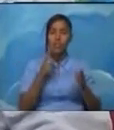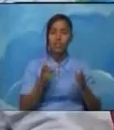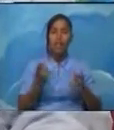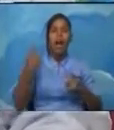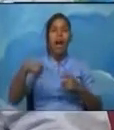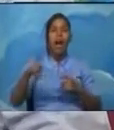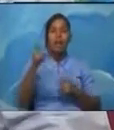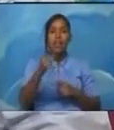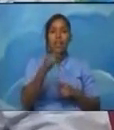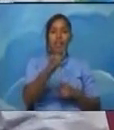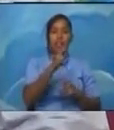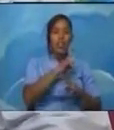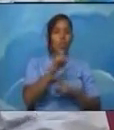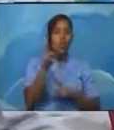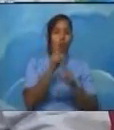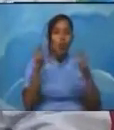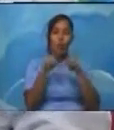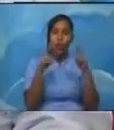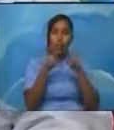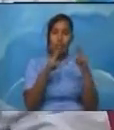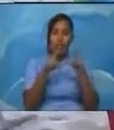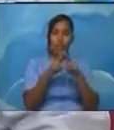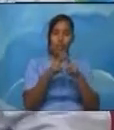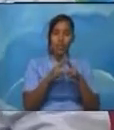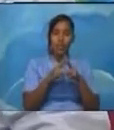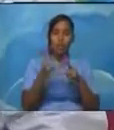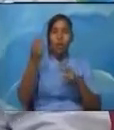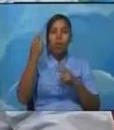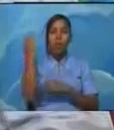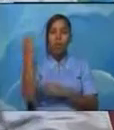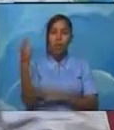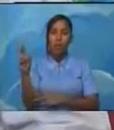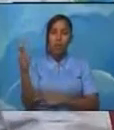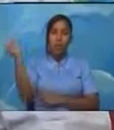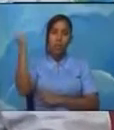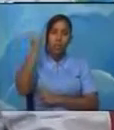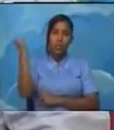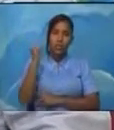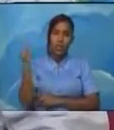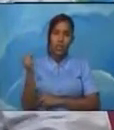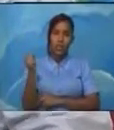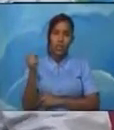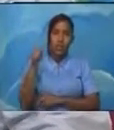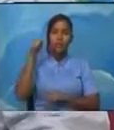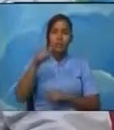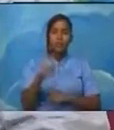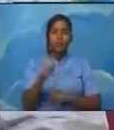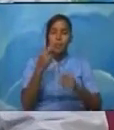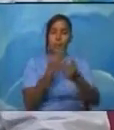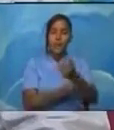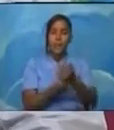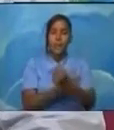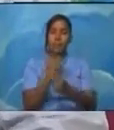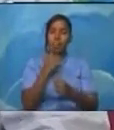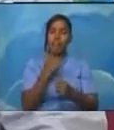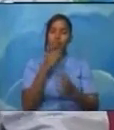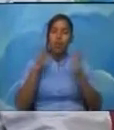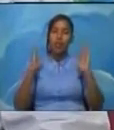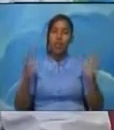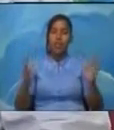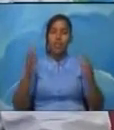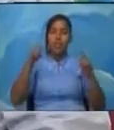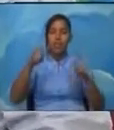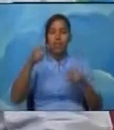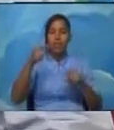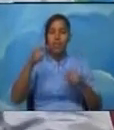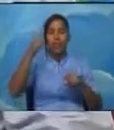y no conocía. Está recordando de la gente que quedaron en el desierto por rebelde, por desobediente. Y aquí, hermano, hay algo grande, muy grande